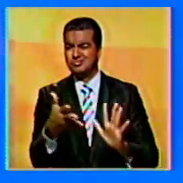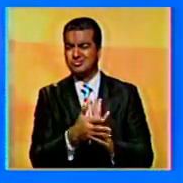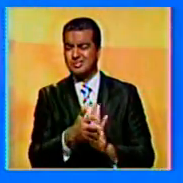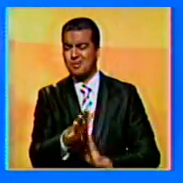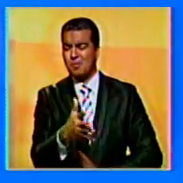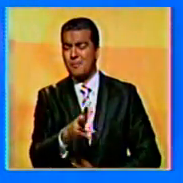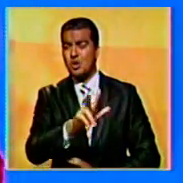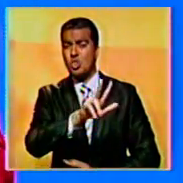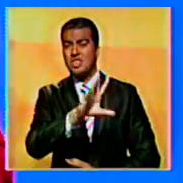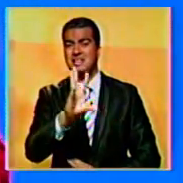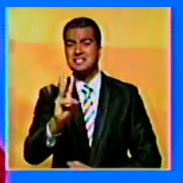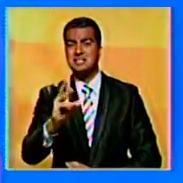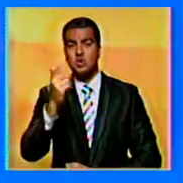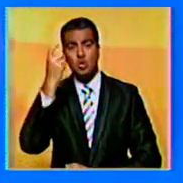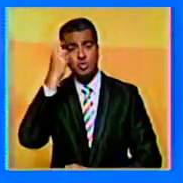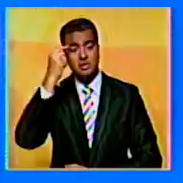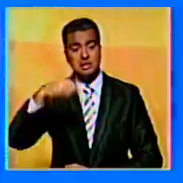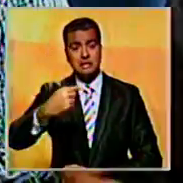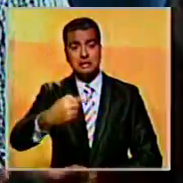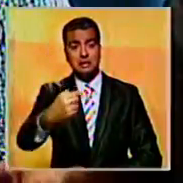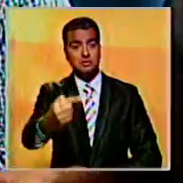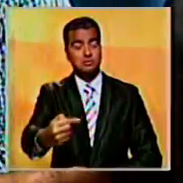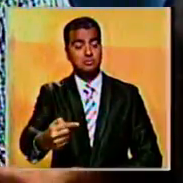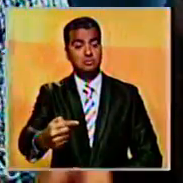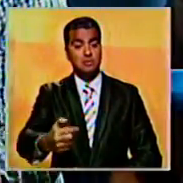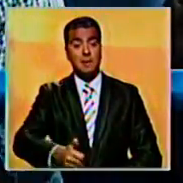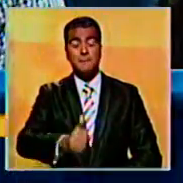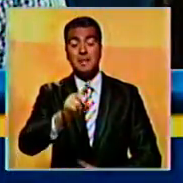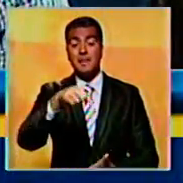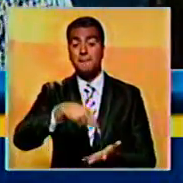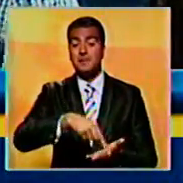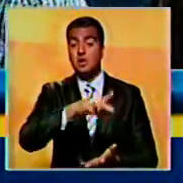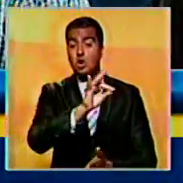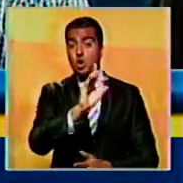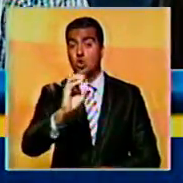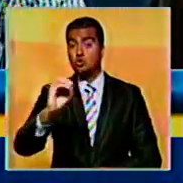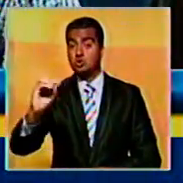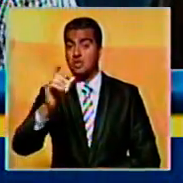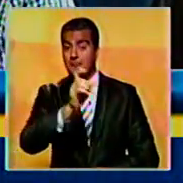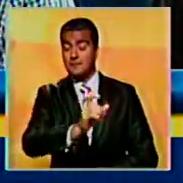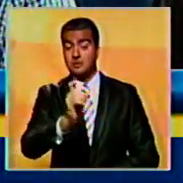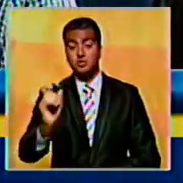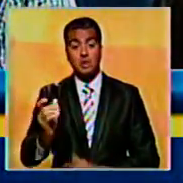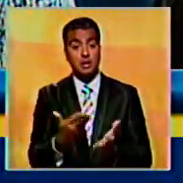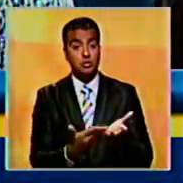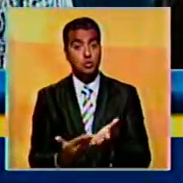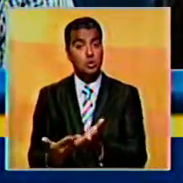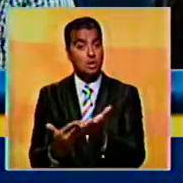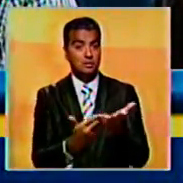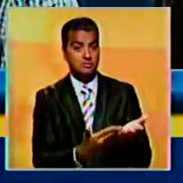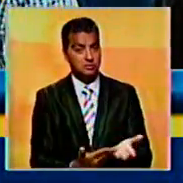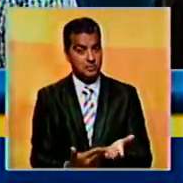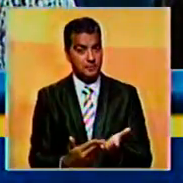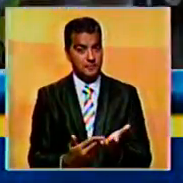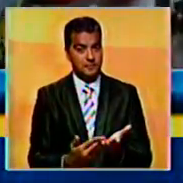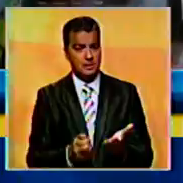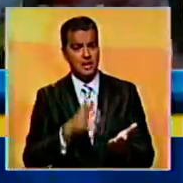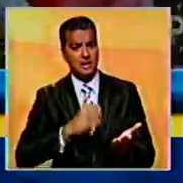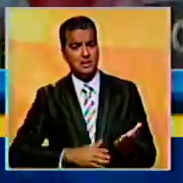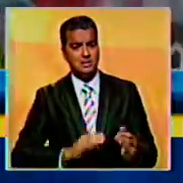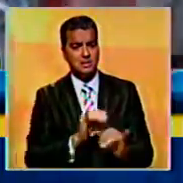un promedio de 35 al día indican que más de 18 de estas personas son estudiantes aseguran que están